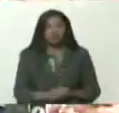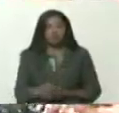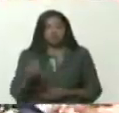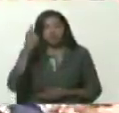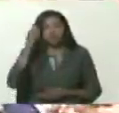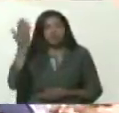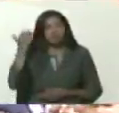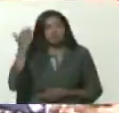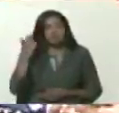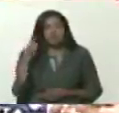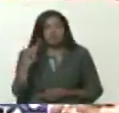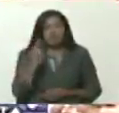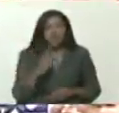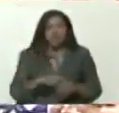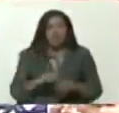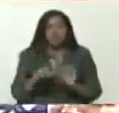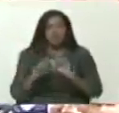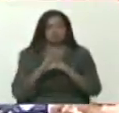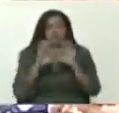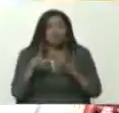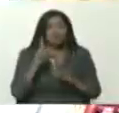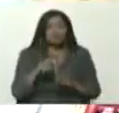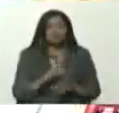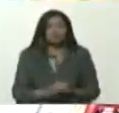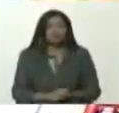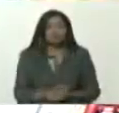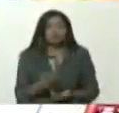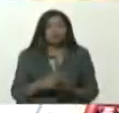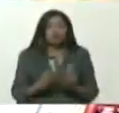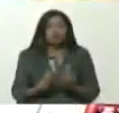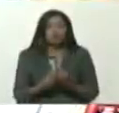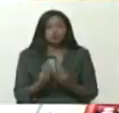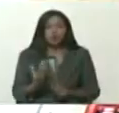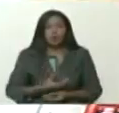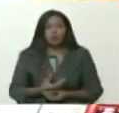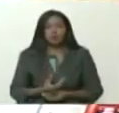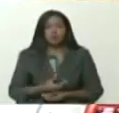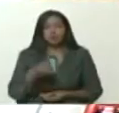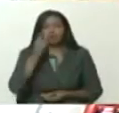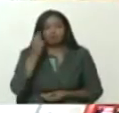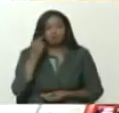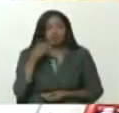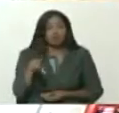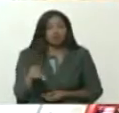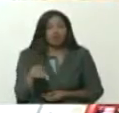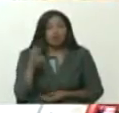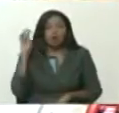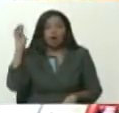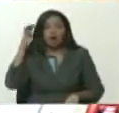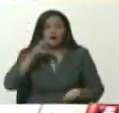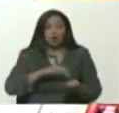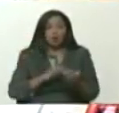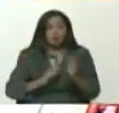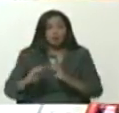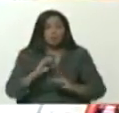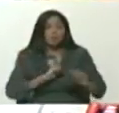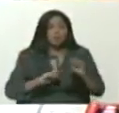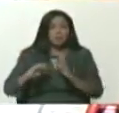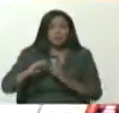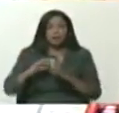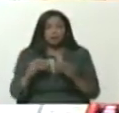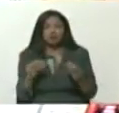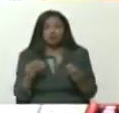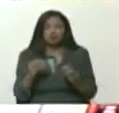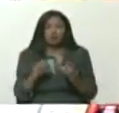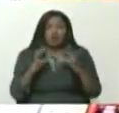también, a primera hora de la mañana, estuve junto a los alcaldes y alcaldesas del estado de Aragua en un despliegue con todas